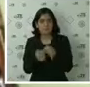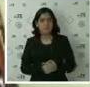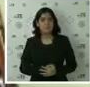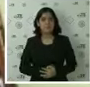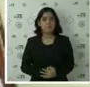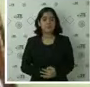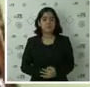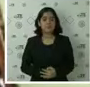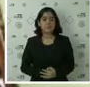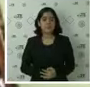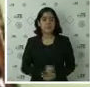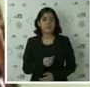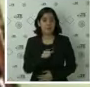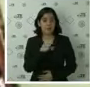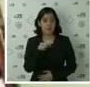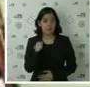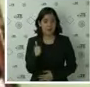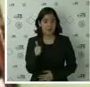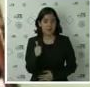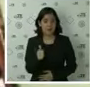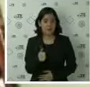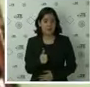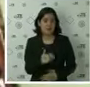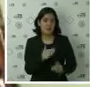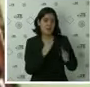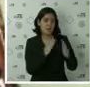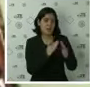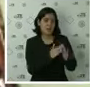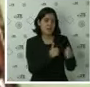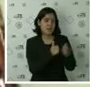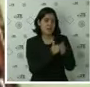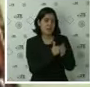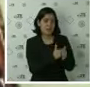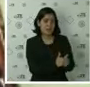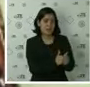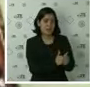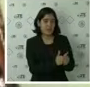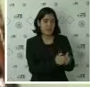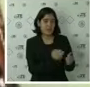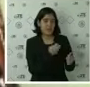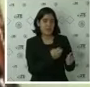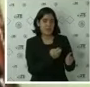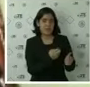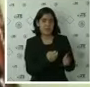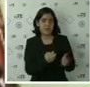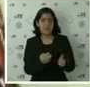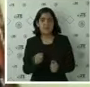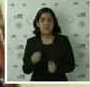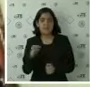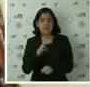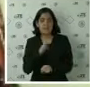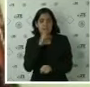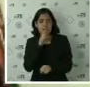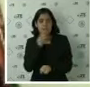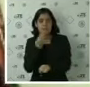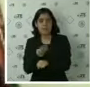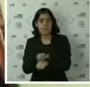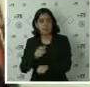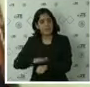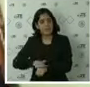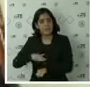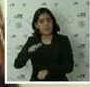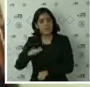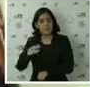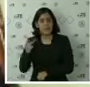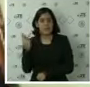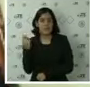Otra cosa es que el confinamiento hace que la responsabilidad en los medios de comunicación masiva aumente, ya que con la